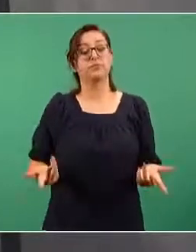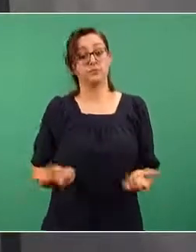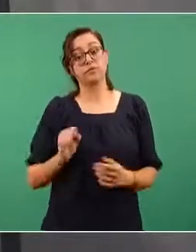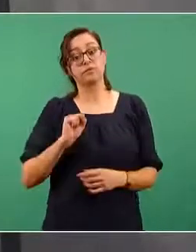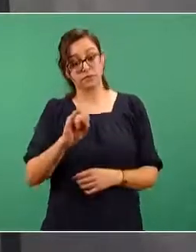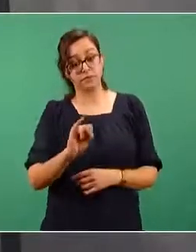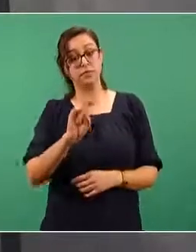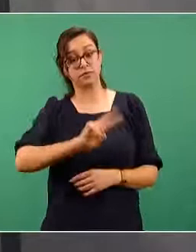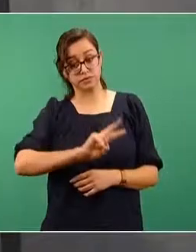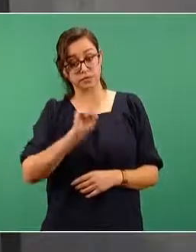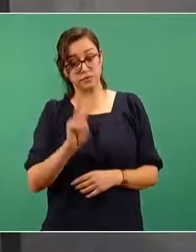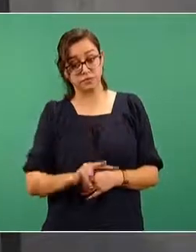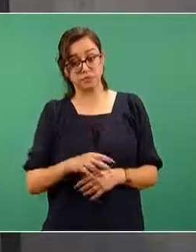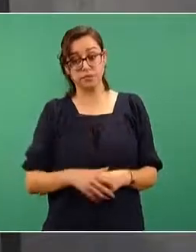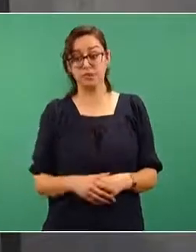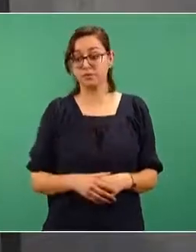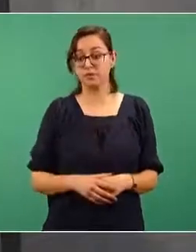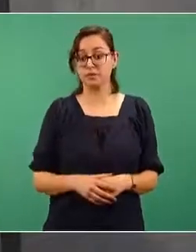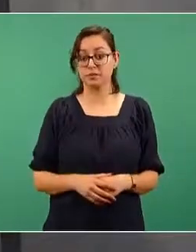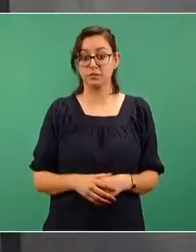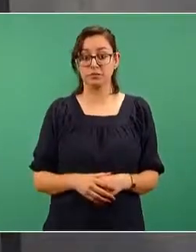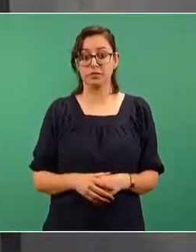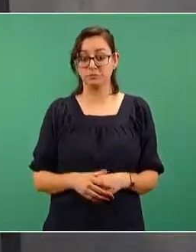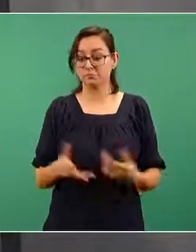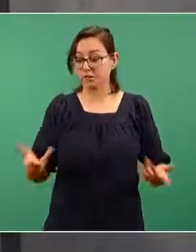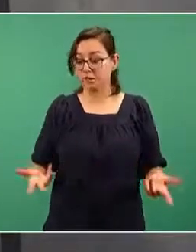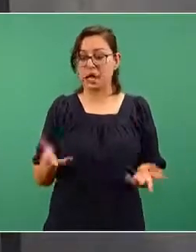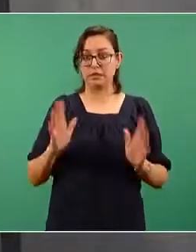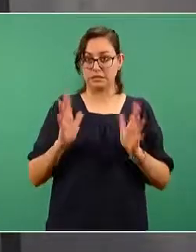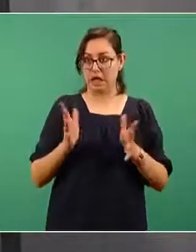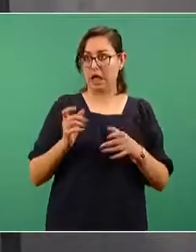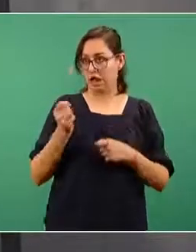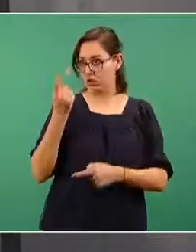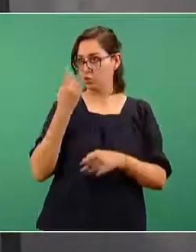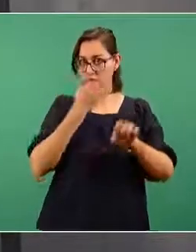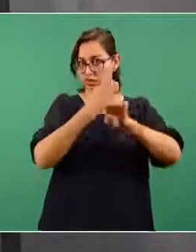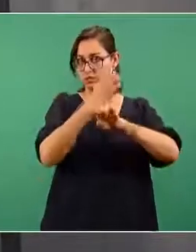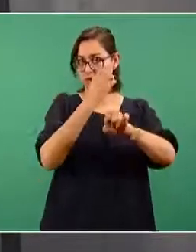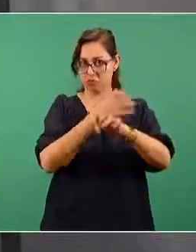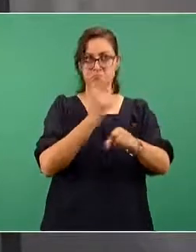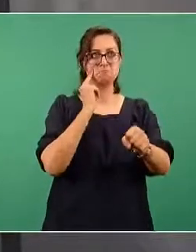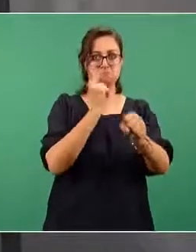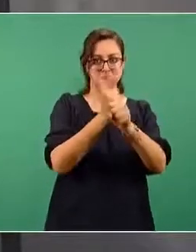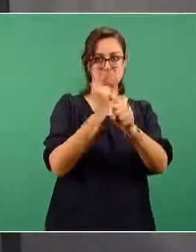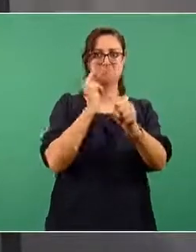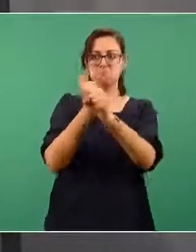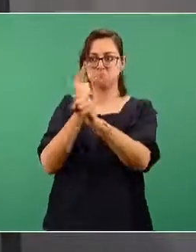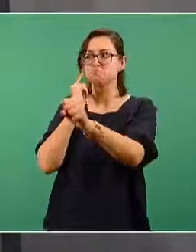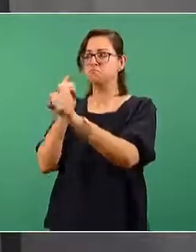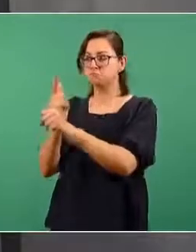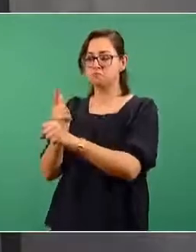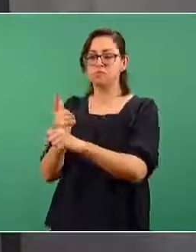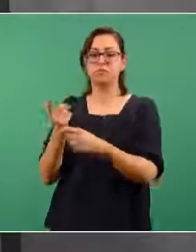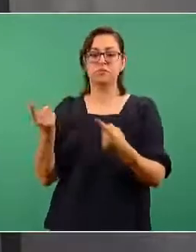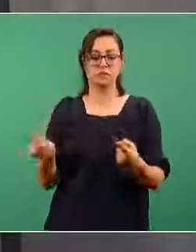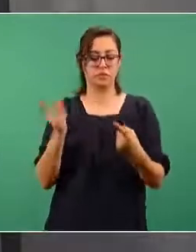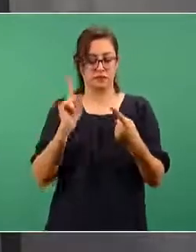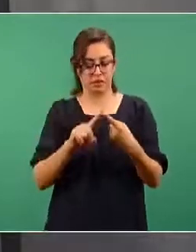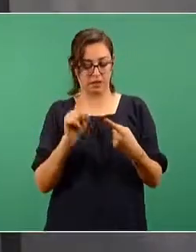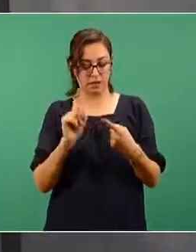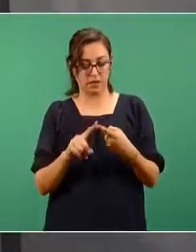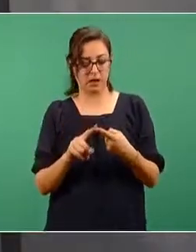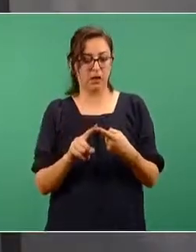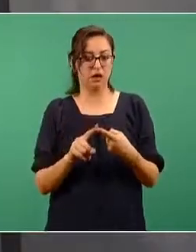tal como lo describe Arturo, hemos detectado en algunas entidades federativas muy concretas, es el caso de